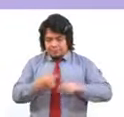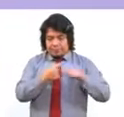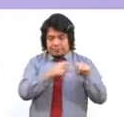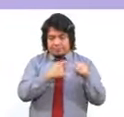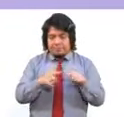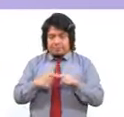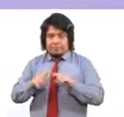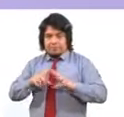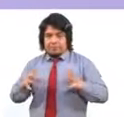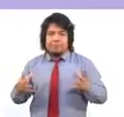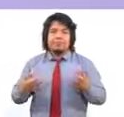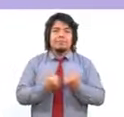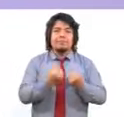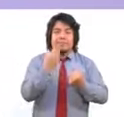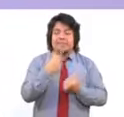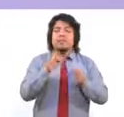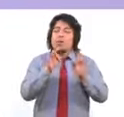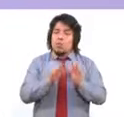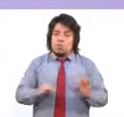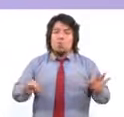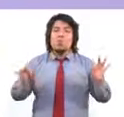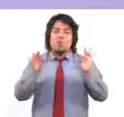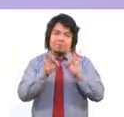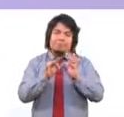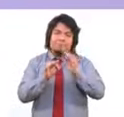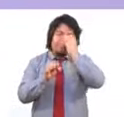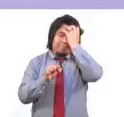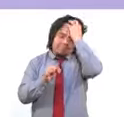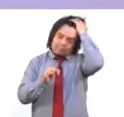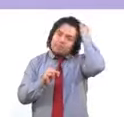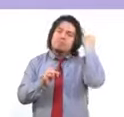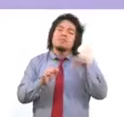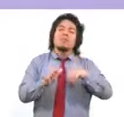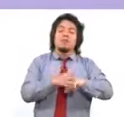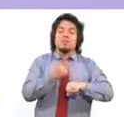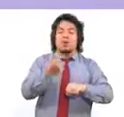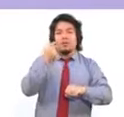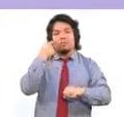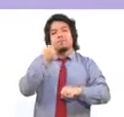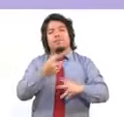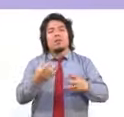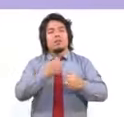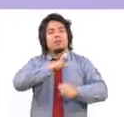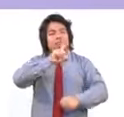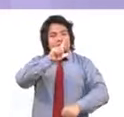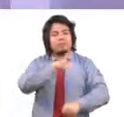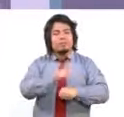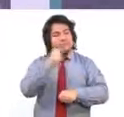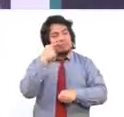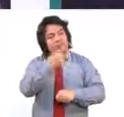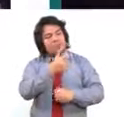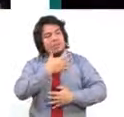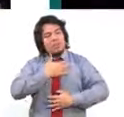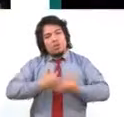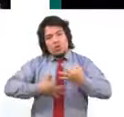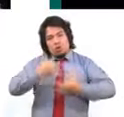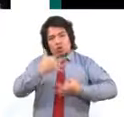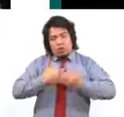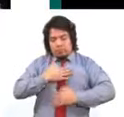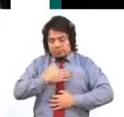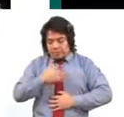actuales es una prioridad. Es así que la coordinación de intervención especializada para apoyo judicial